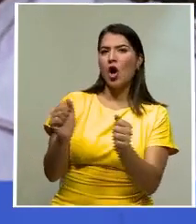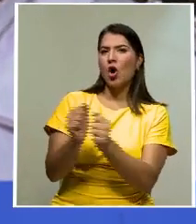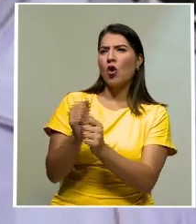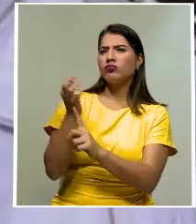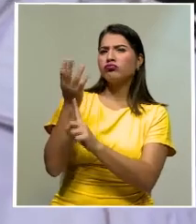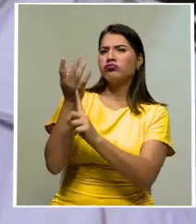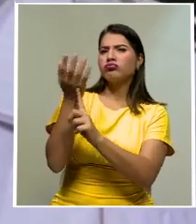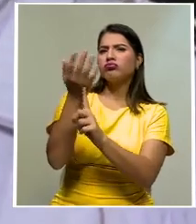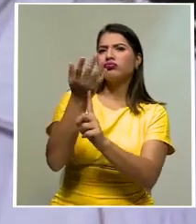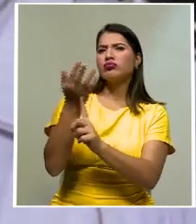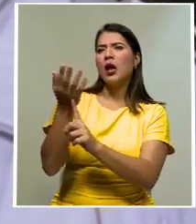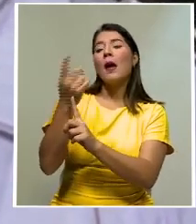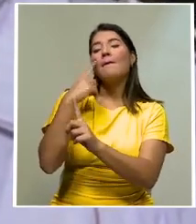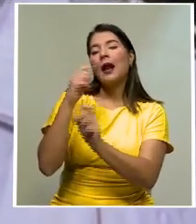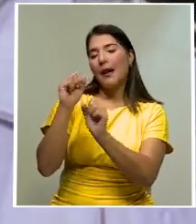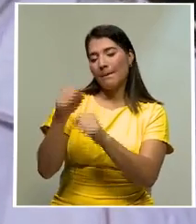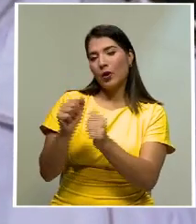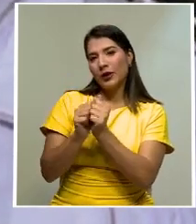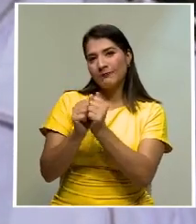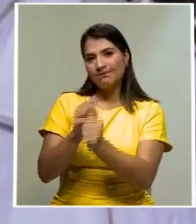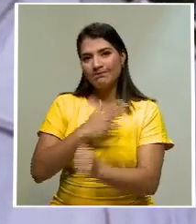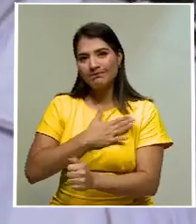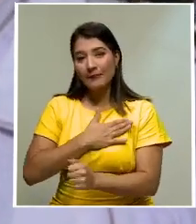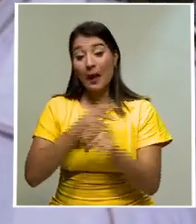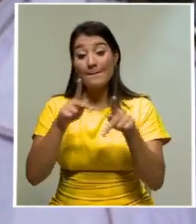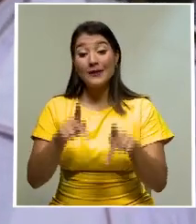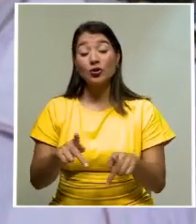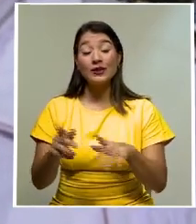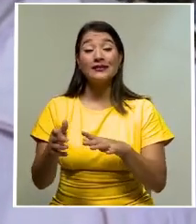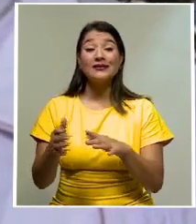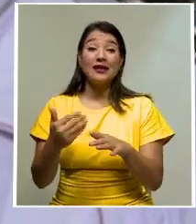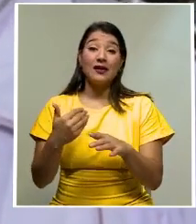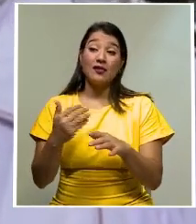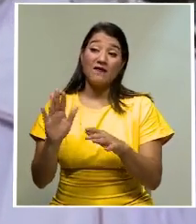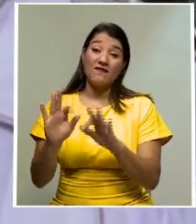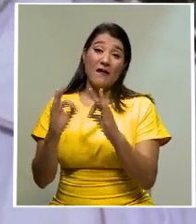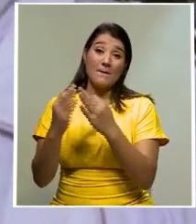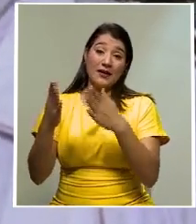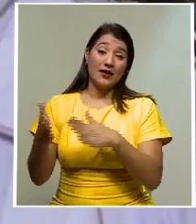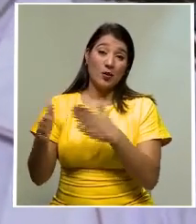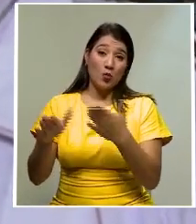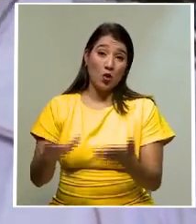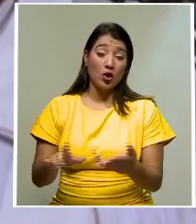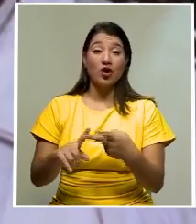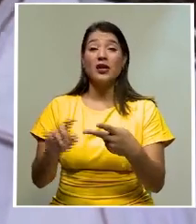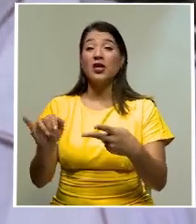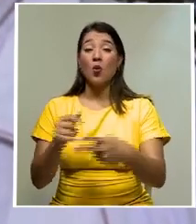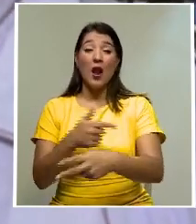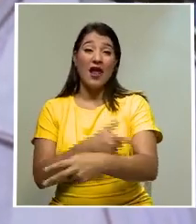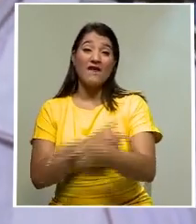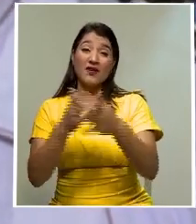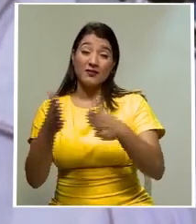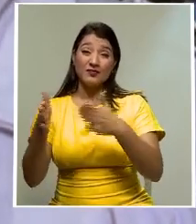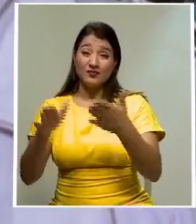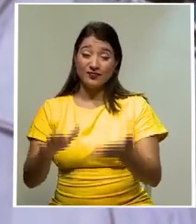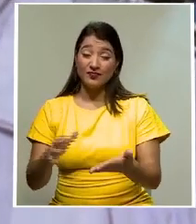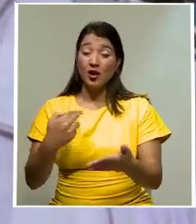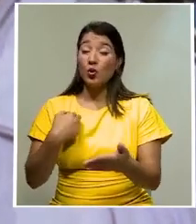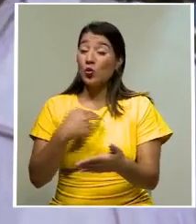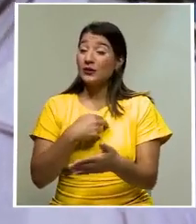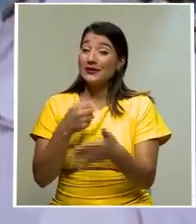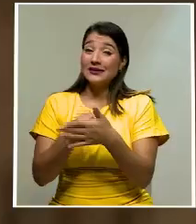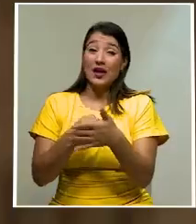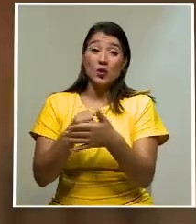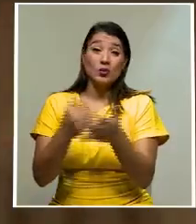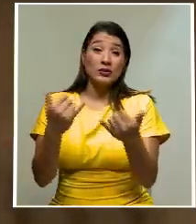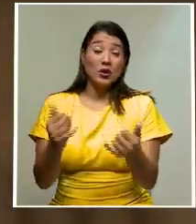las familias que han perdido seres queridos, enfermeros también ellos, en esta lucha constante que tenemos hoy en día con esta